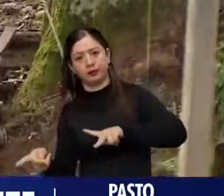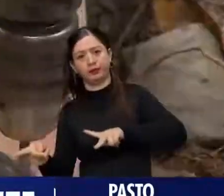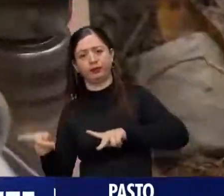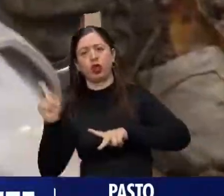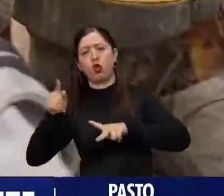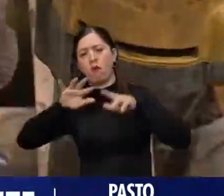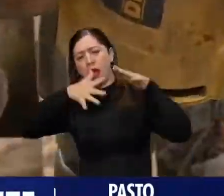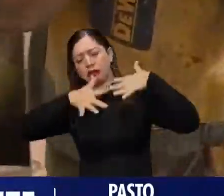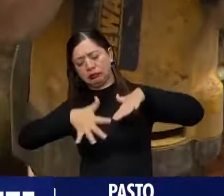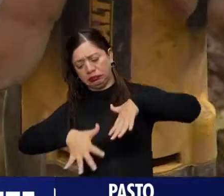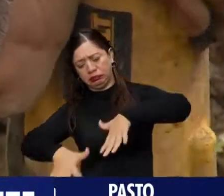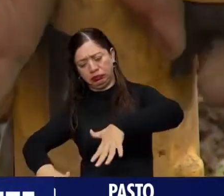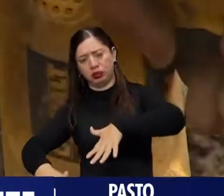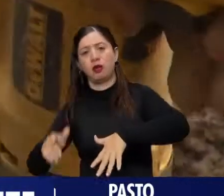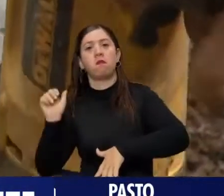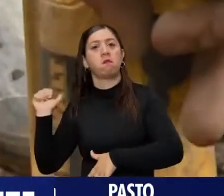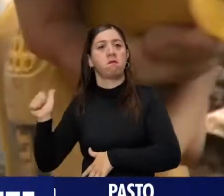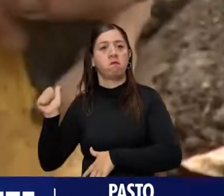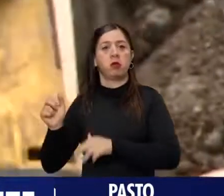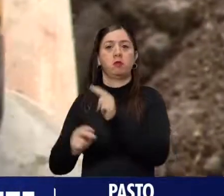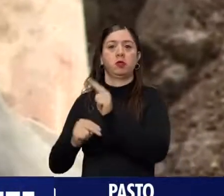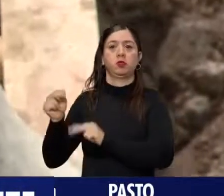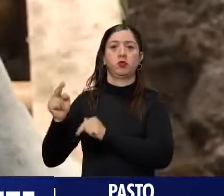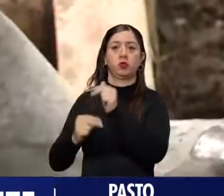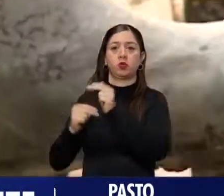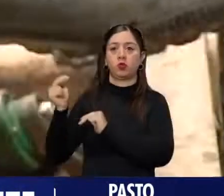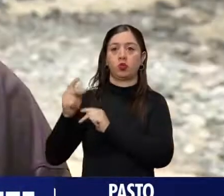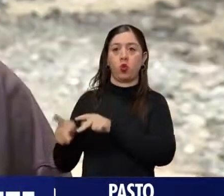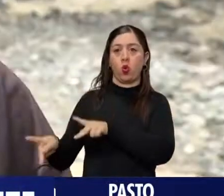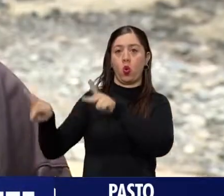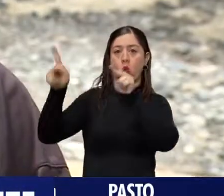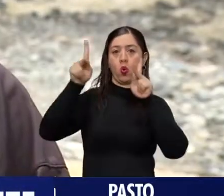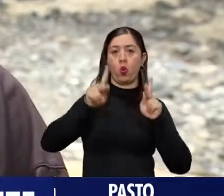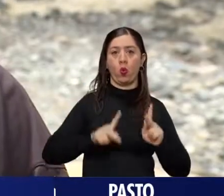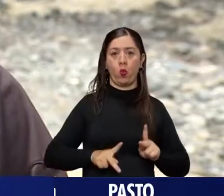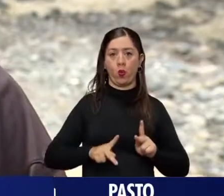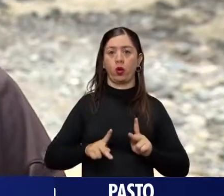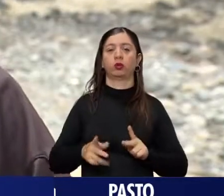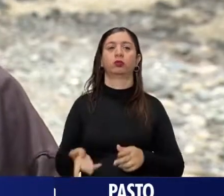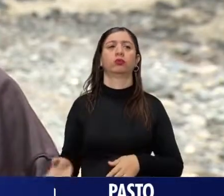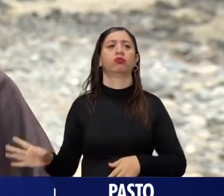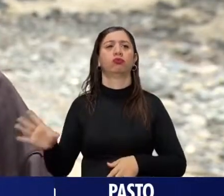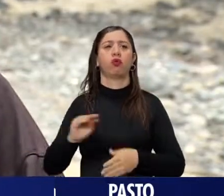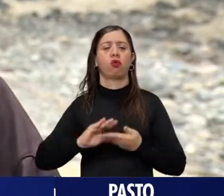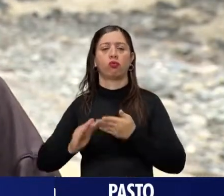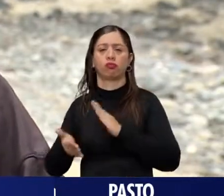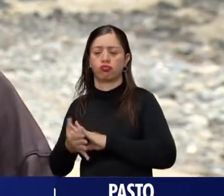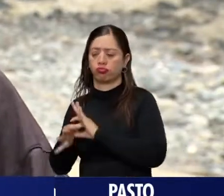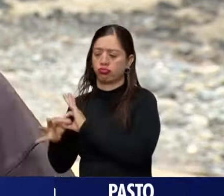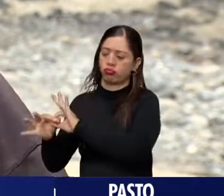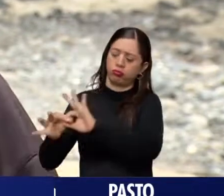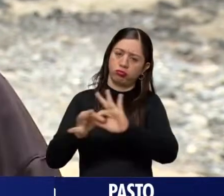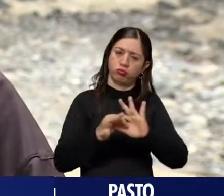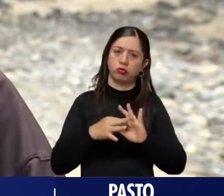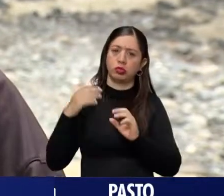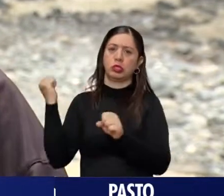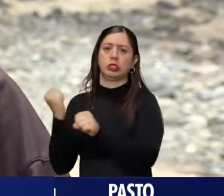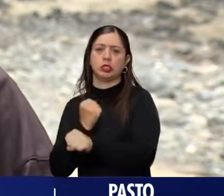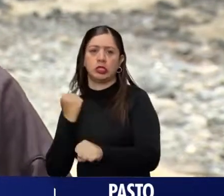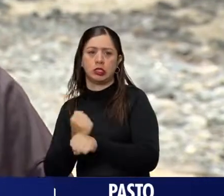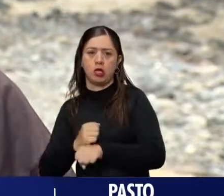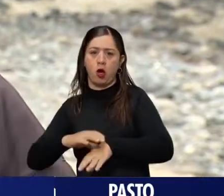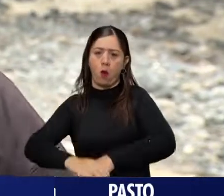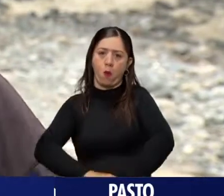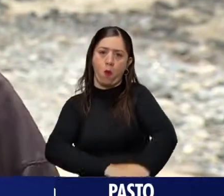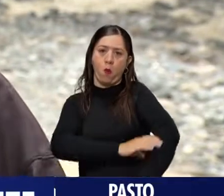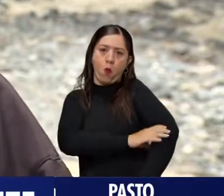empalada, decidieron entre ellos armar el puente. Toda la comunidad nos hemos unido, unos trabajando, nos pusimos las